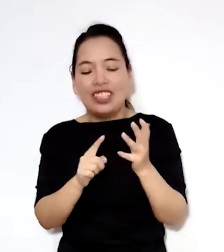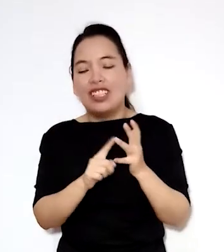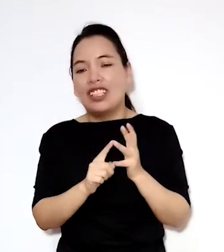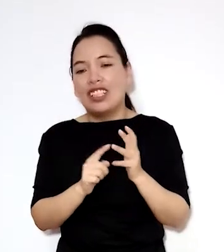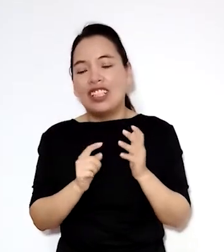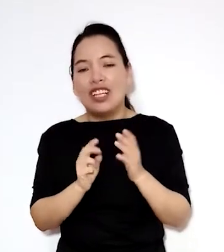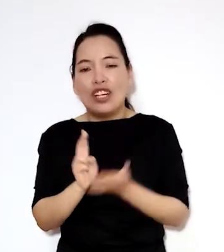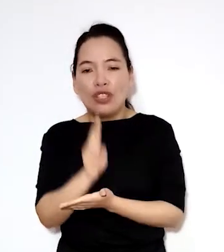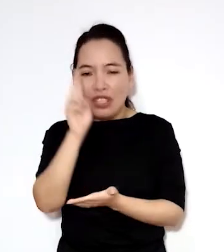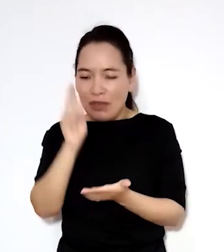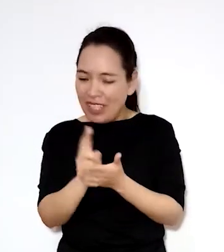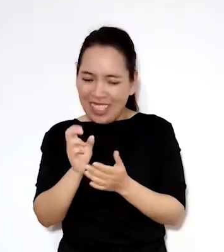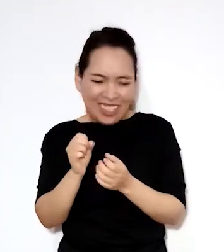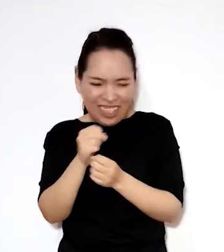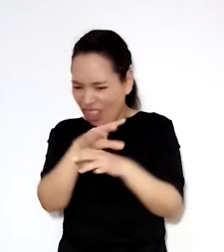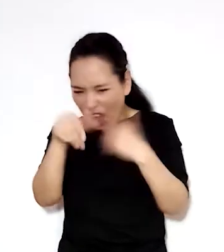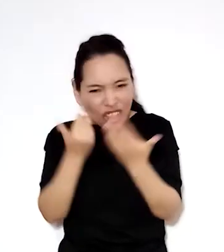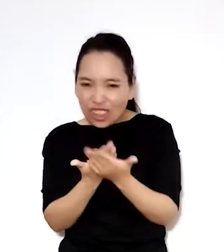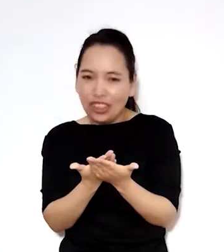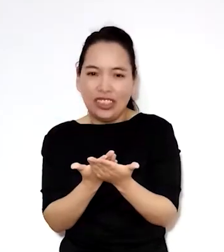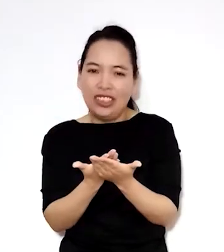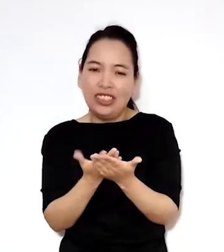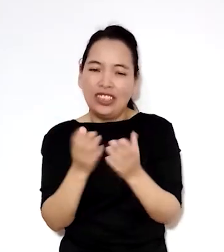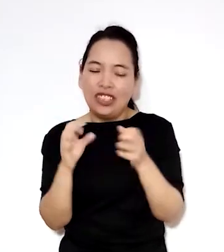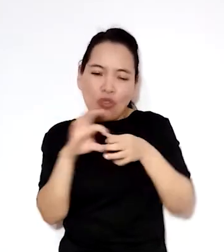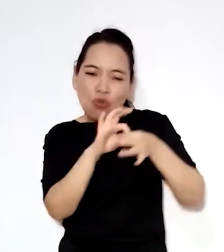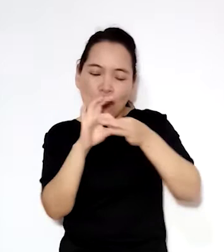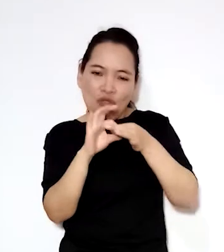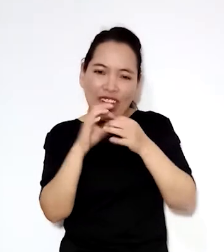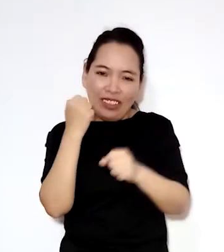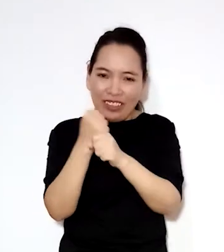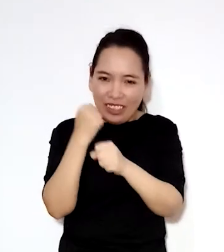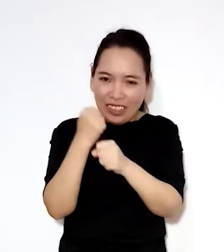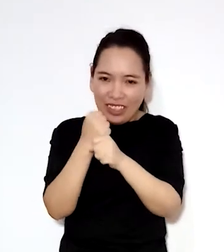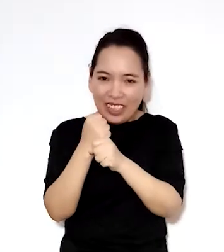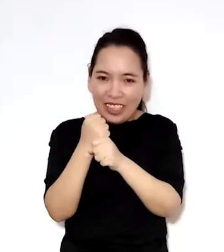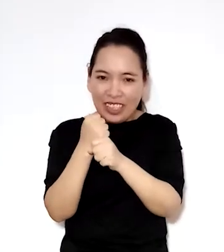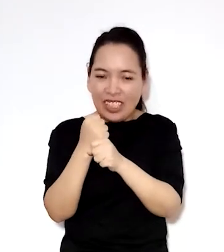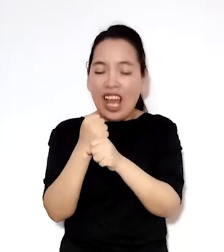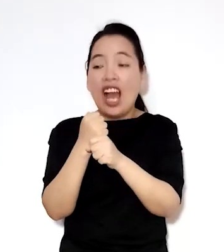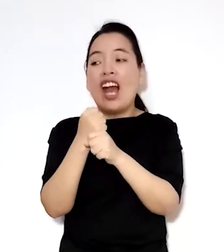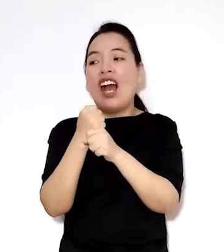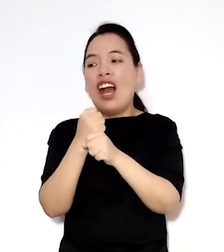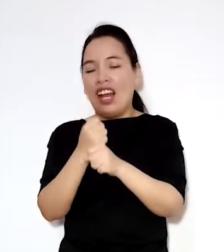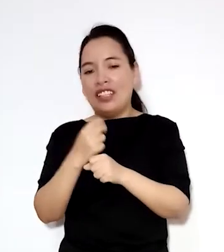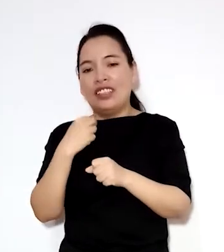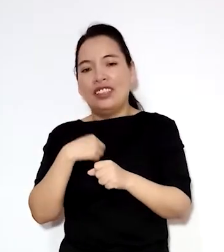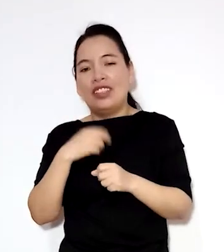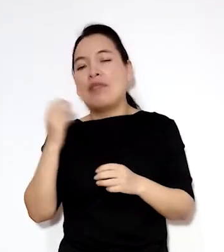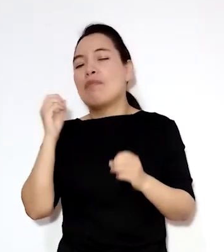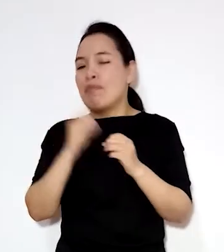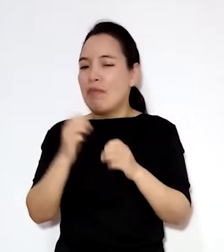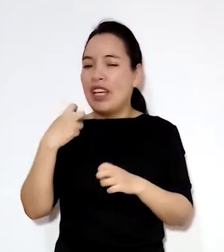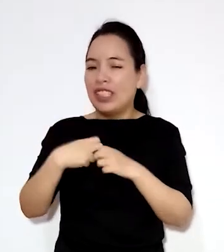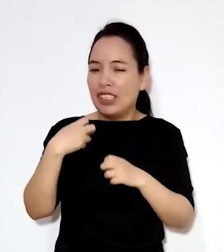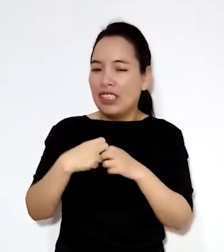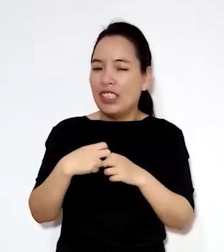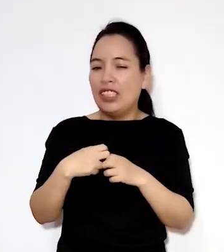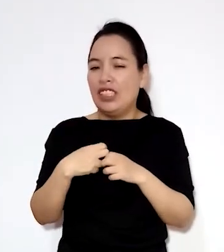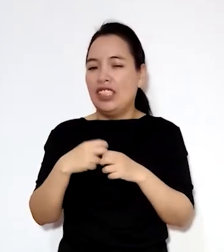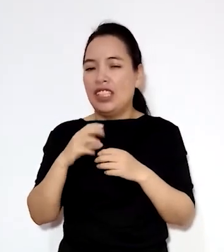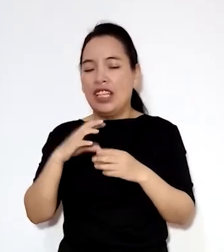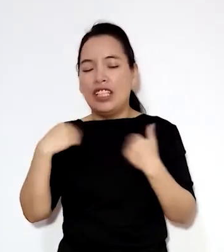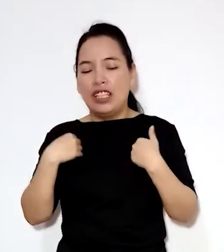la sociedad civil, las universidades, etcétera, etcétera, etcétera, si no se trabaja juntos, evidentemente va a ser